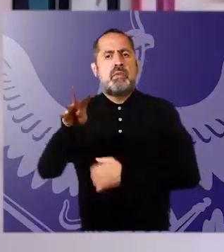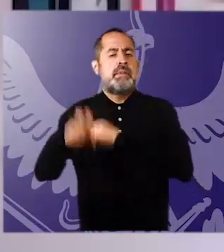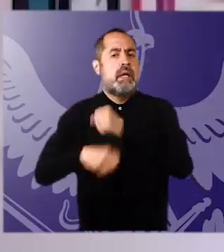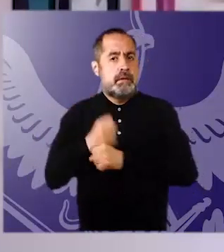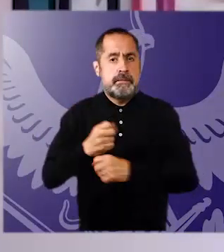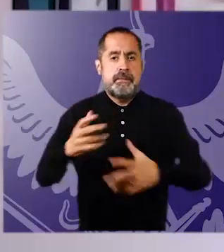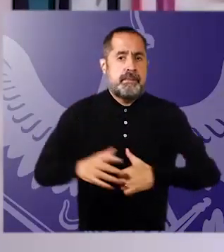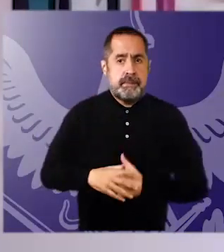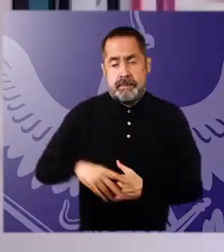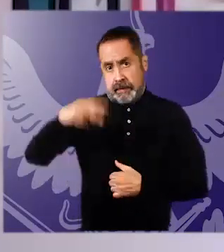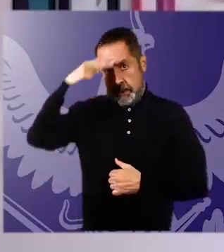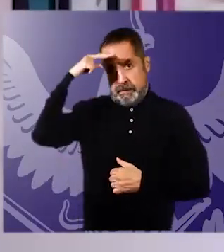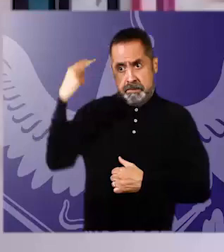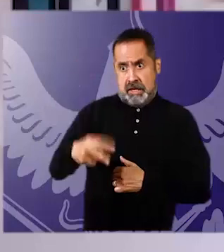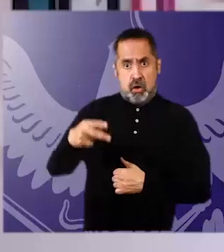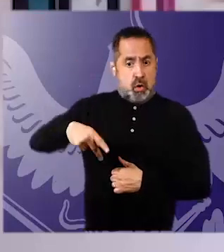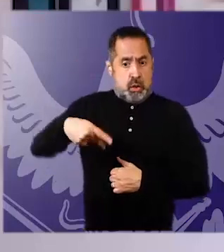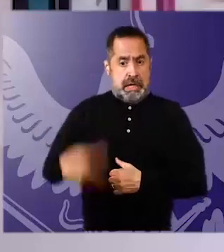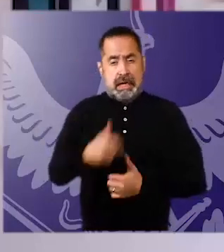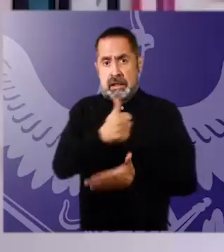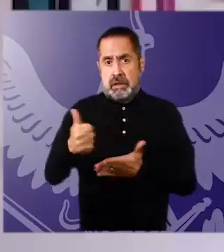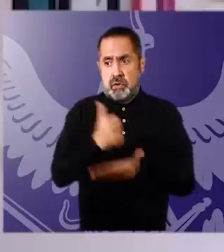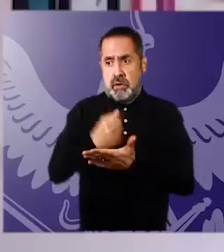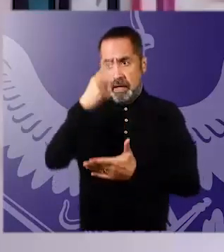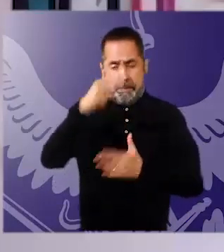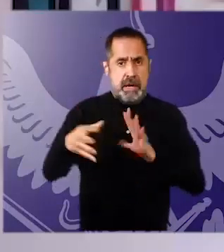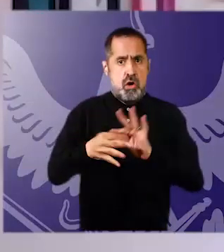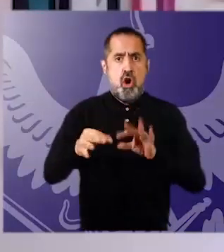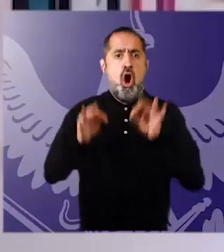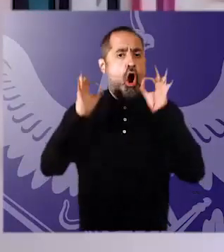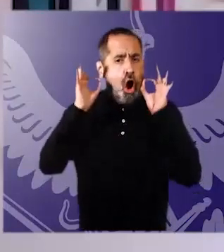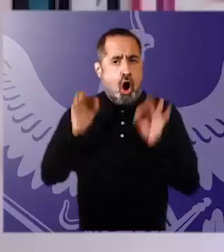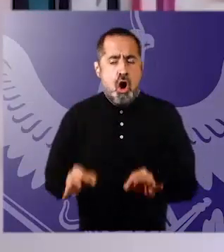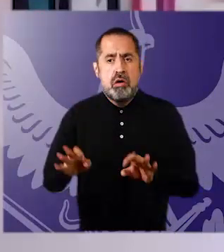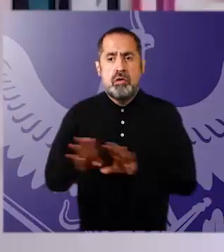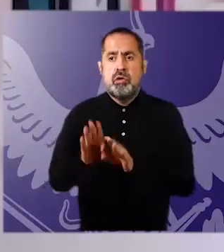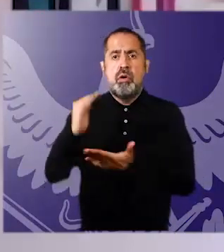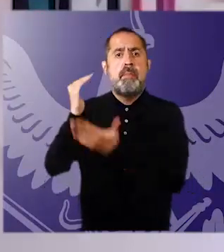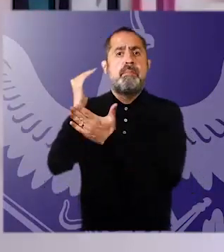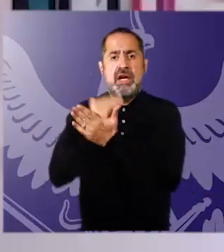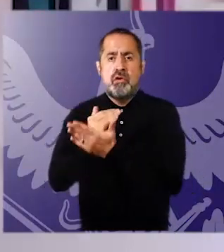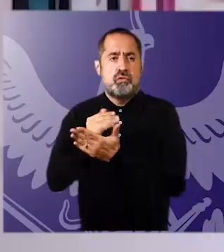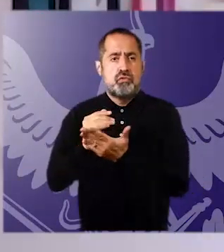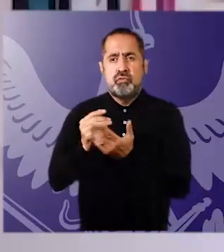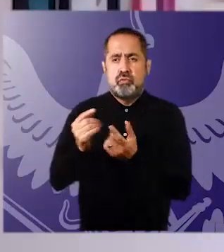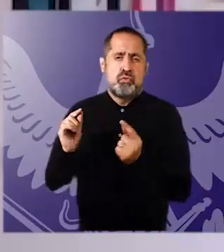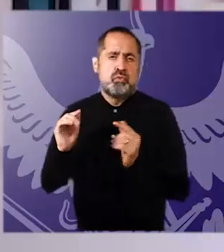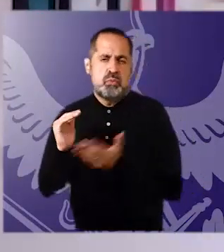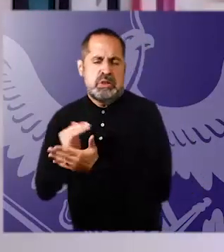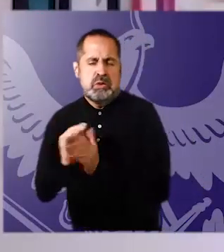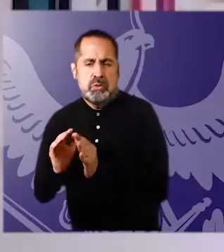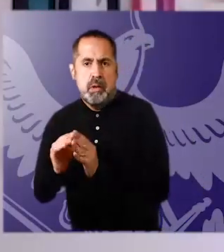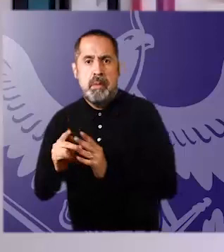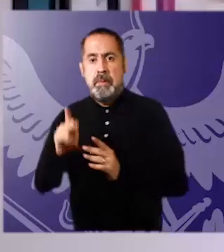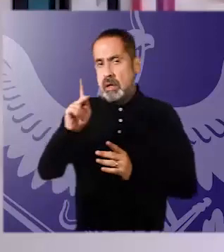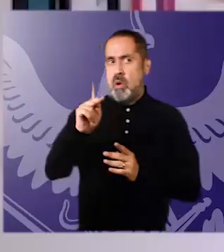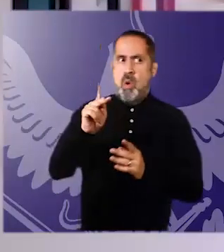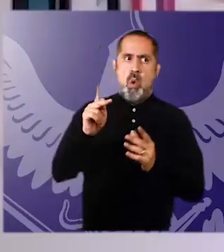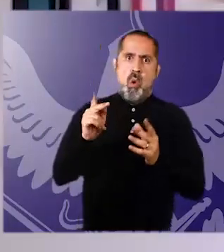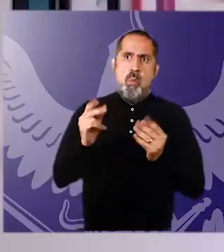que decir que a nivel nacional, la Ciudad de México es la entidad con la menor tasa,